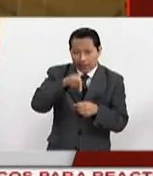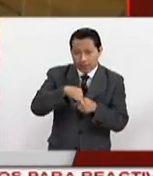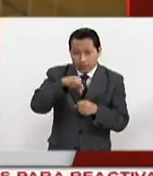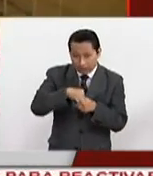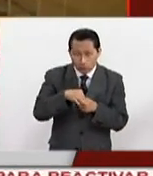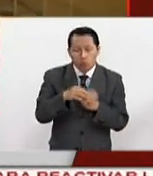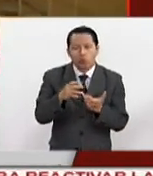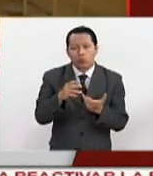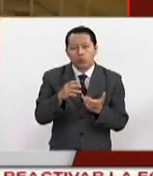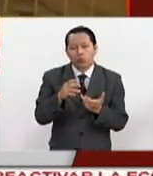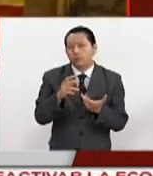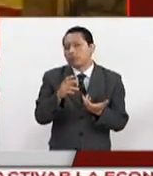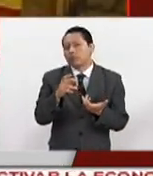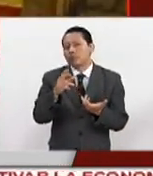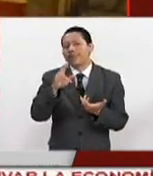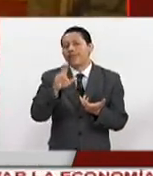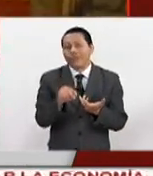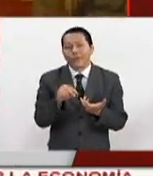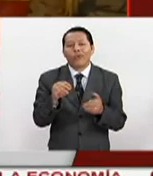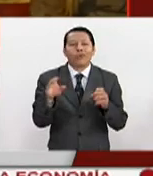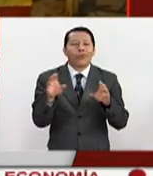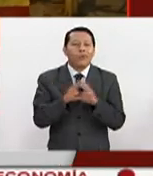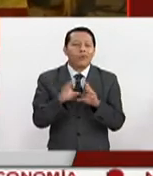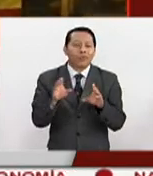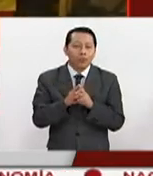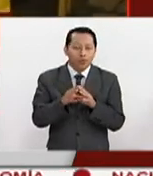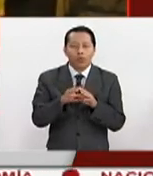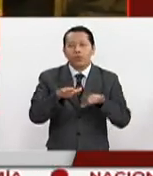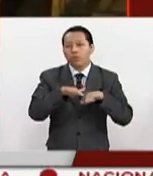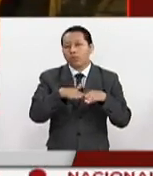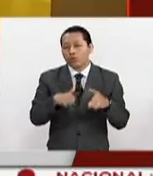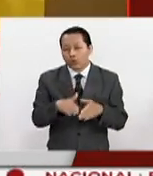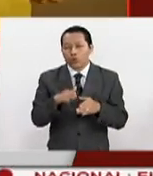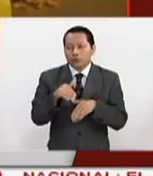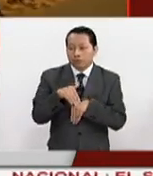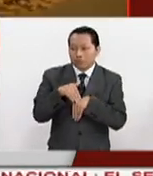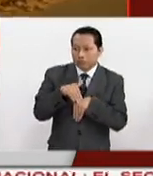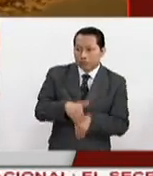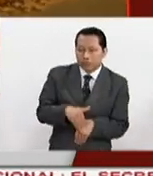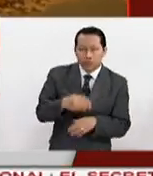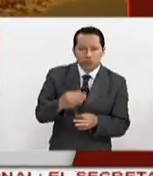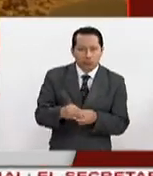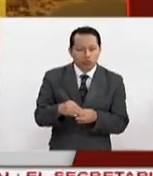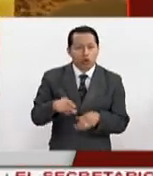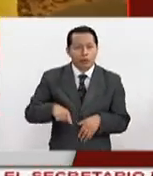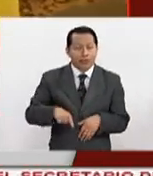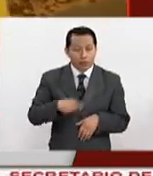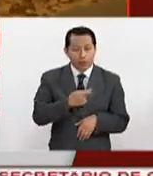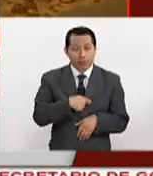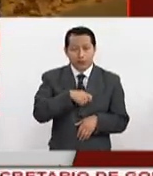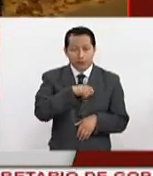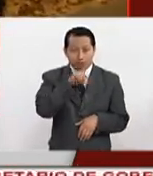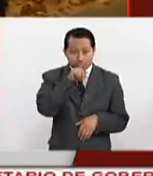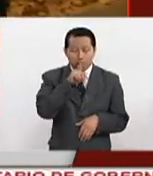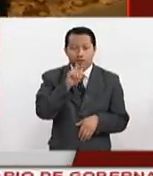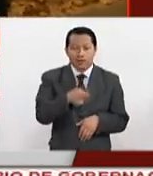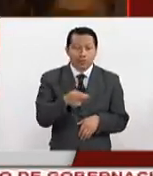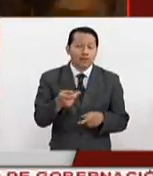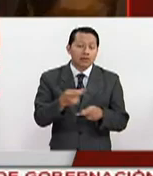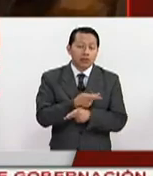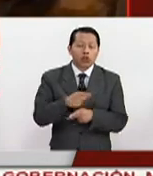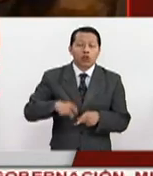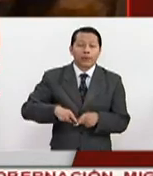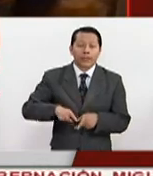actuar, ¿no? Al no interceptar las urnas, ¿no? Al no acatar las indicaciones del gobierno español, pues bueno, obligó al gobierno